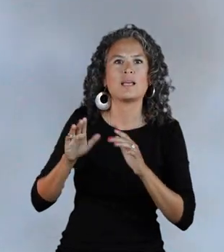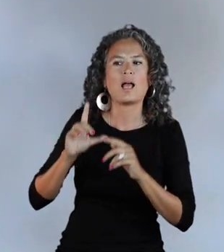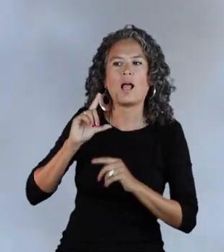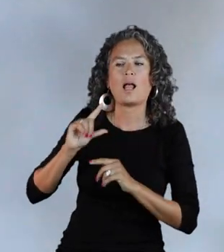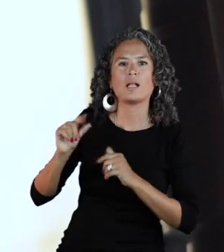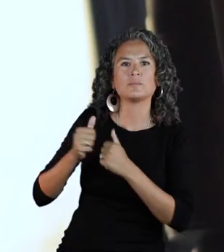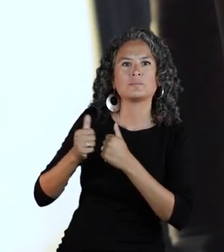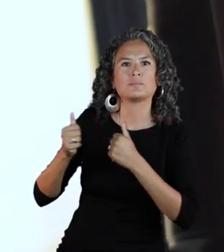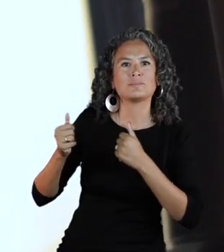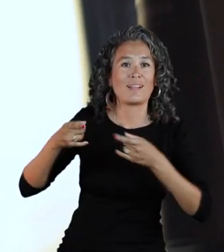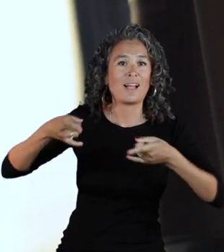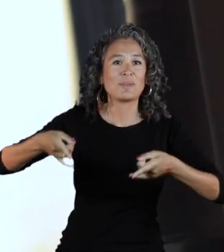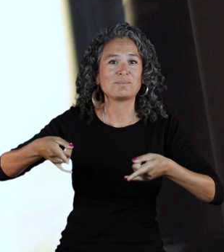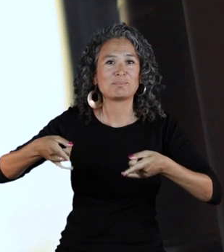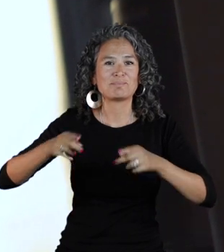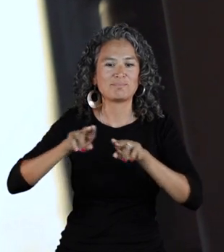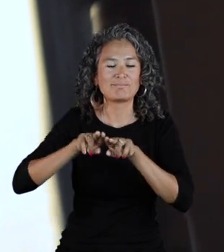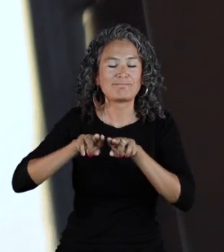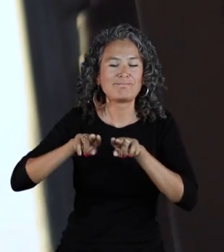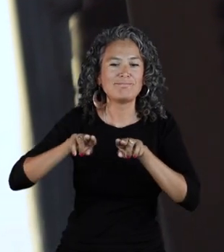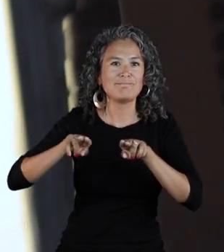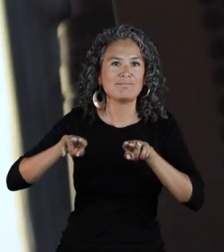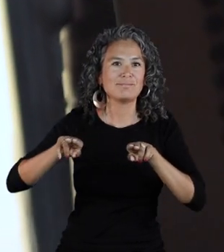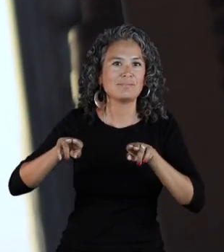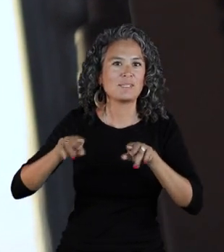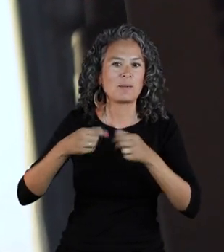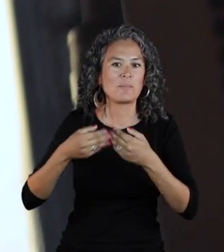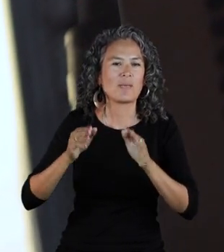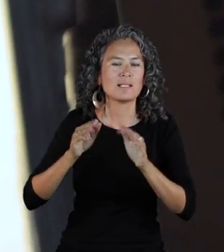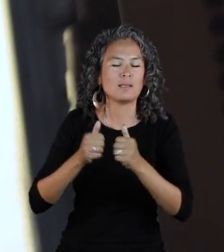de él. Como en una cama uno puede,